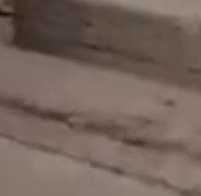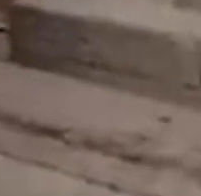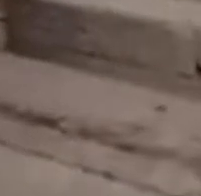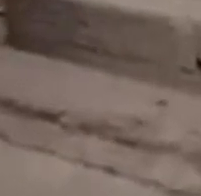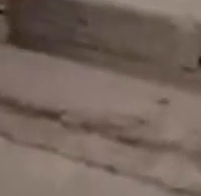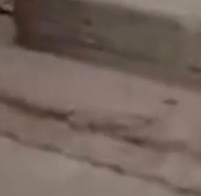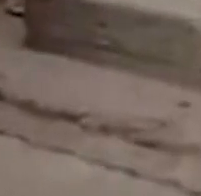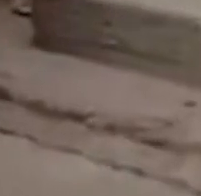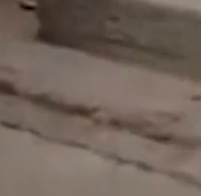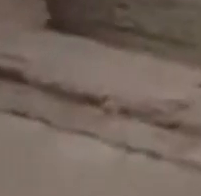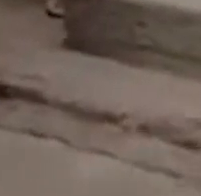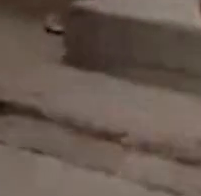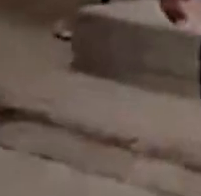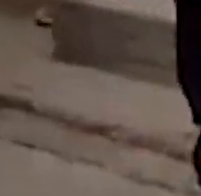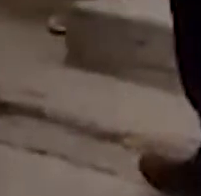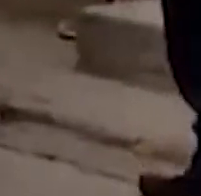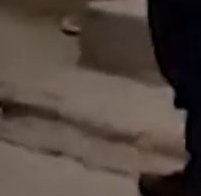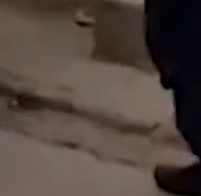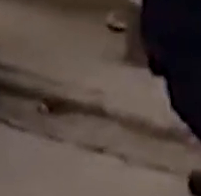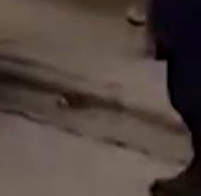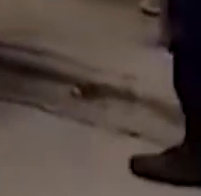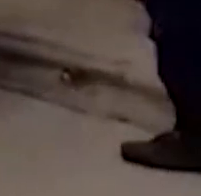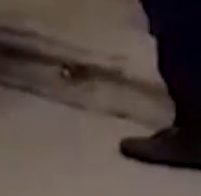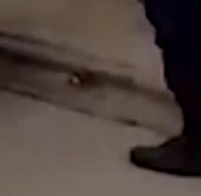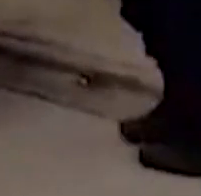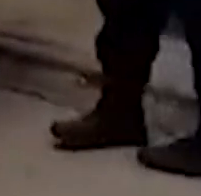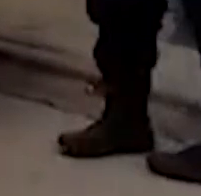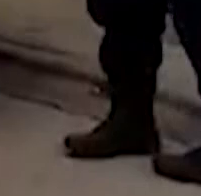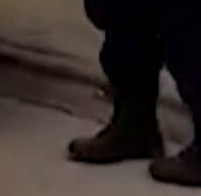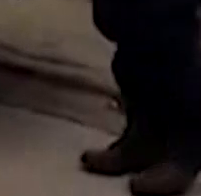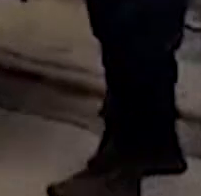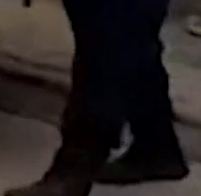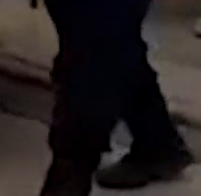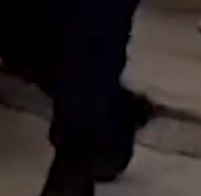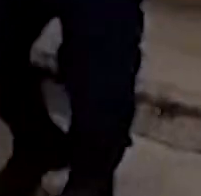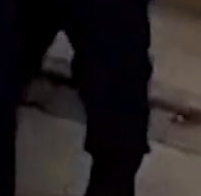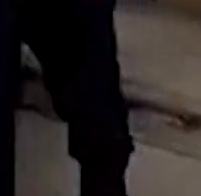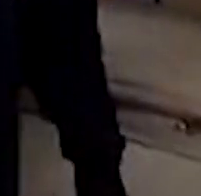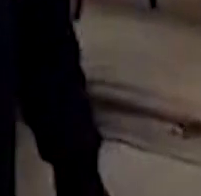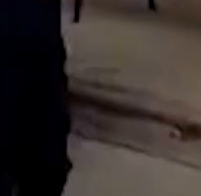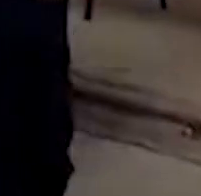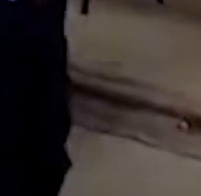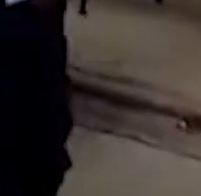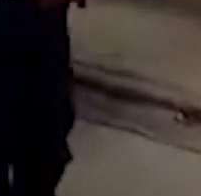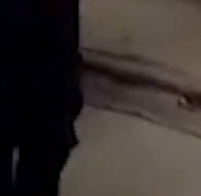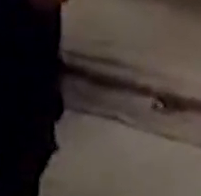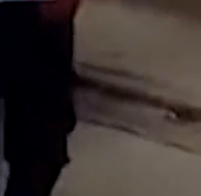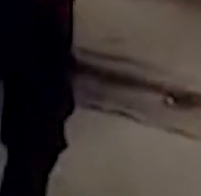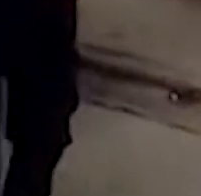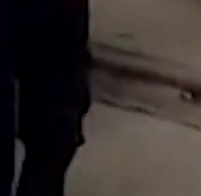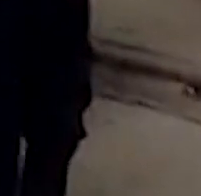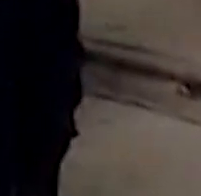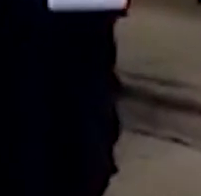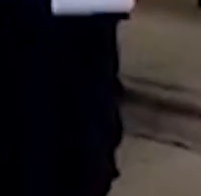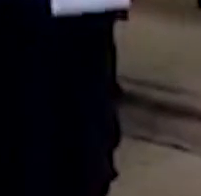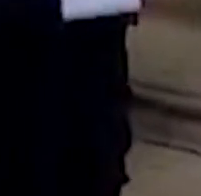madrugada detenido en un operativo que se realizó a manos de la policía de la provincia de Río Negro, esto en la ciudad del Bolsón. Desde el